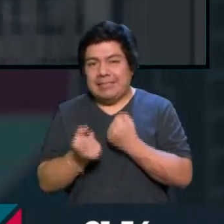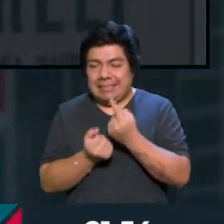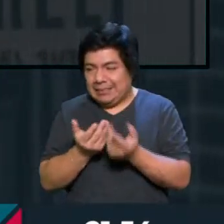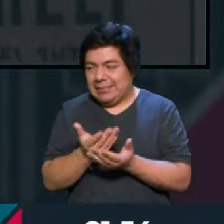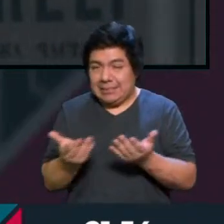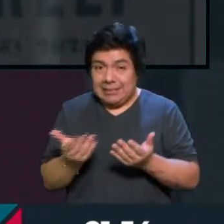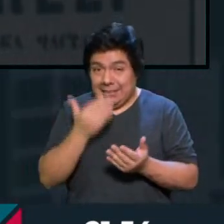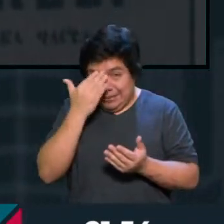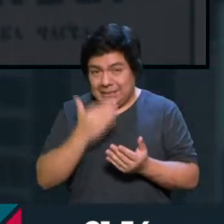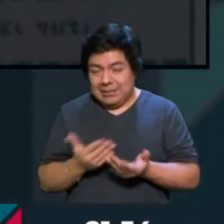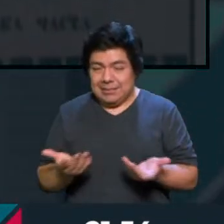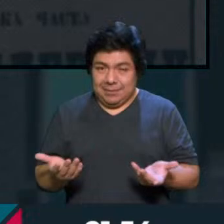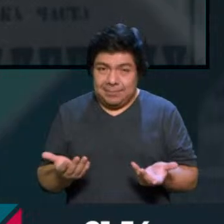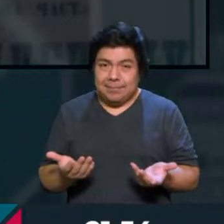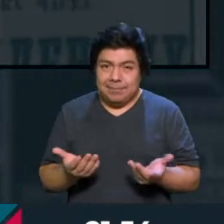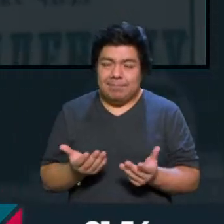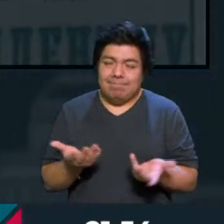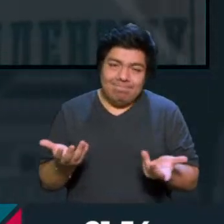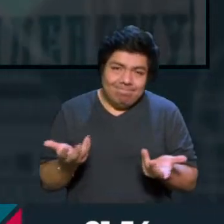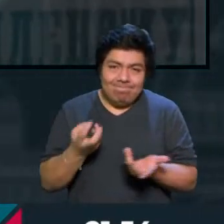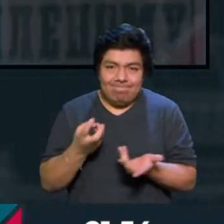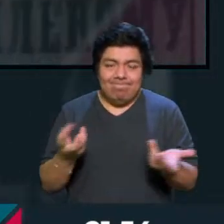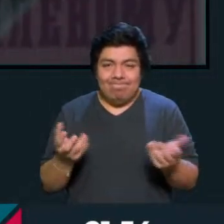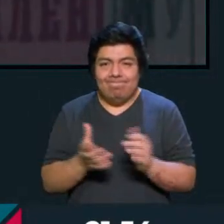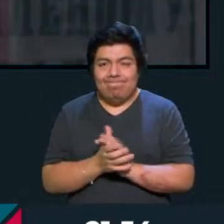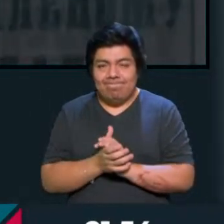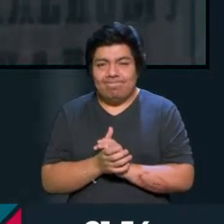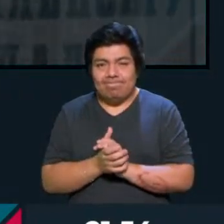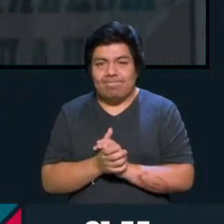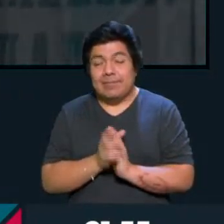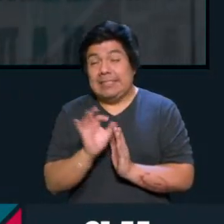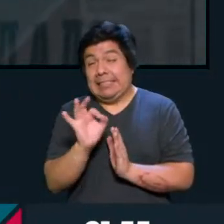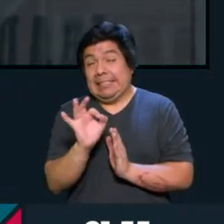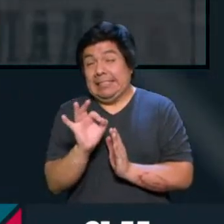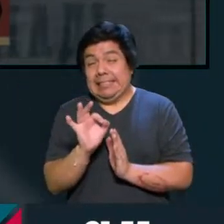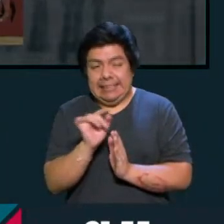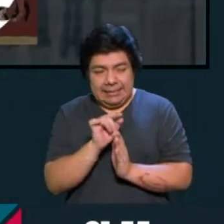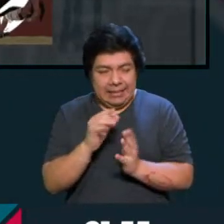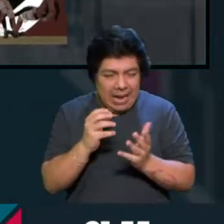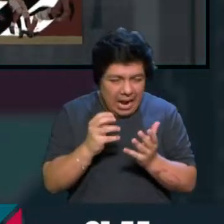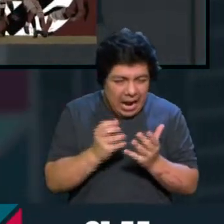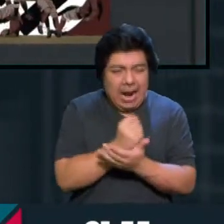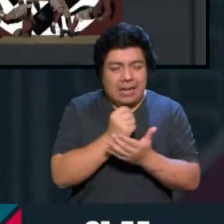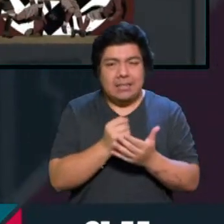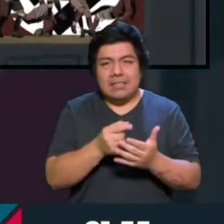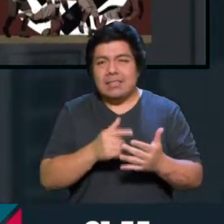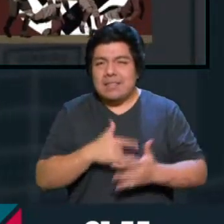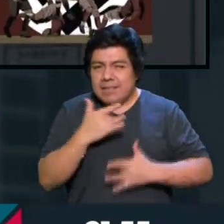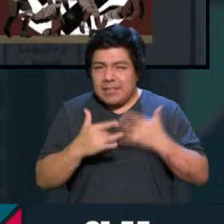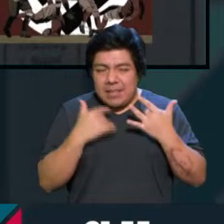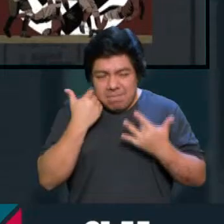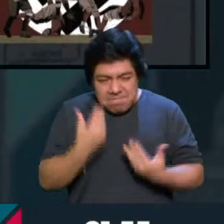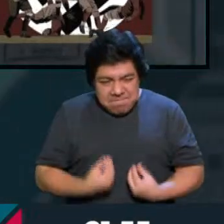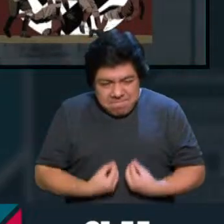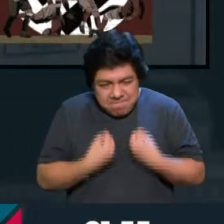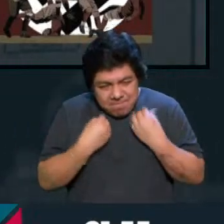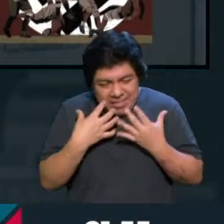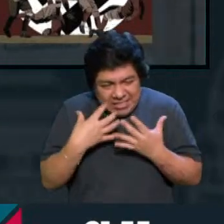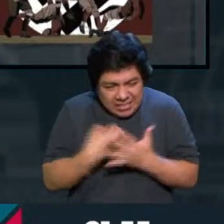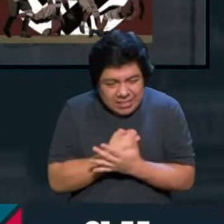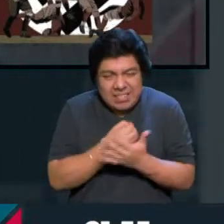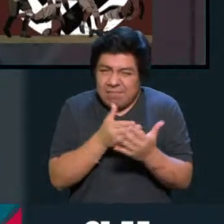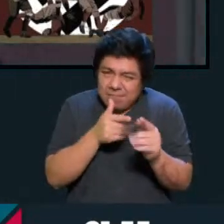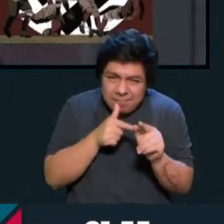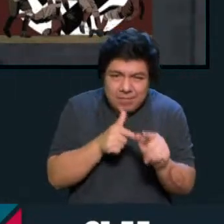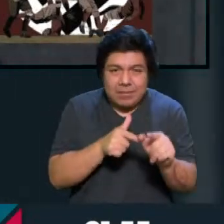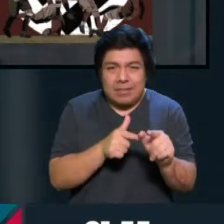dudas de que, pues eso, ¿no? De que puede vencer estas ganas de vivir, estas ganas de